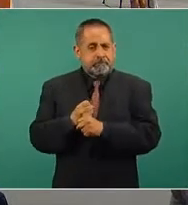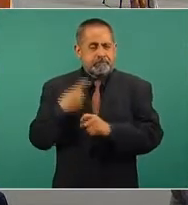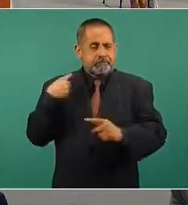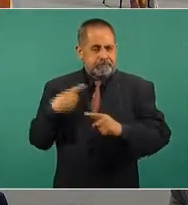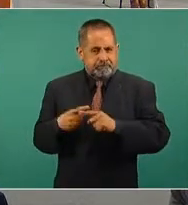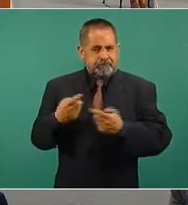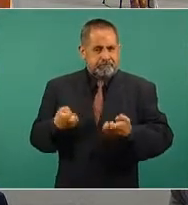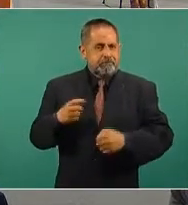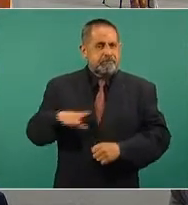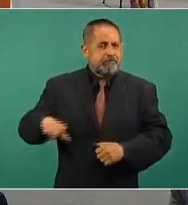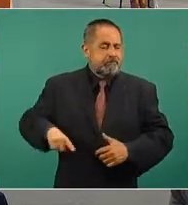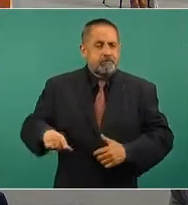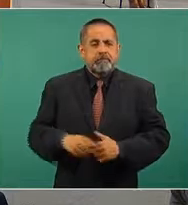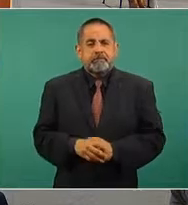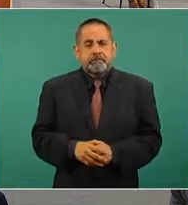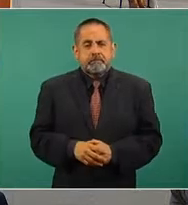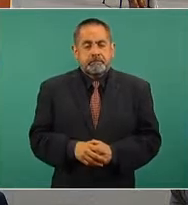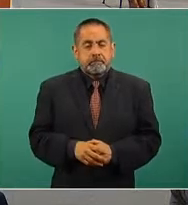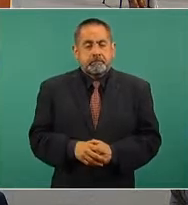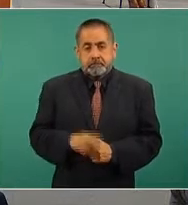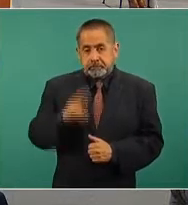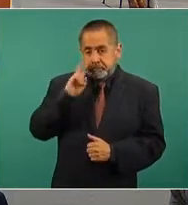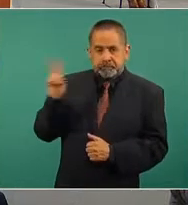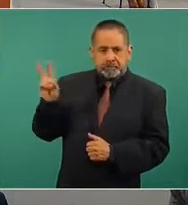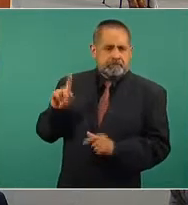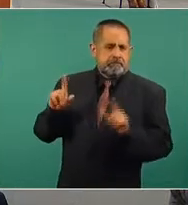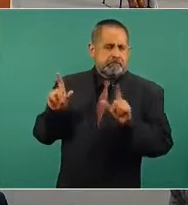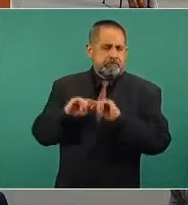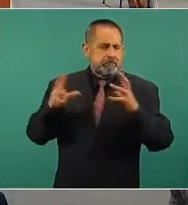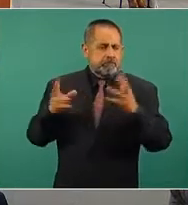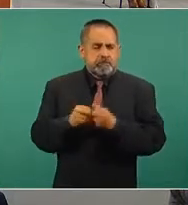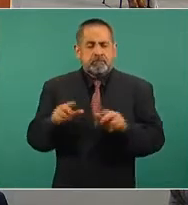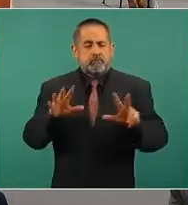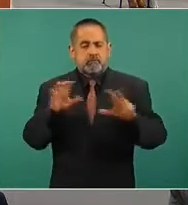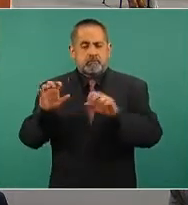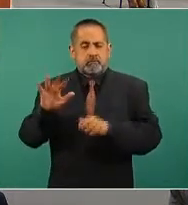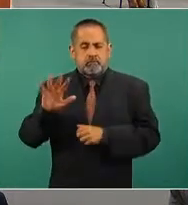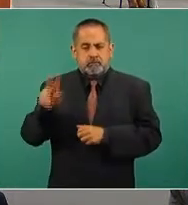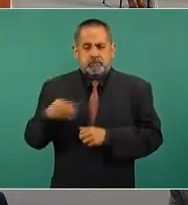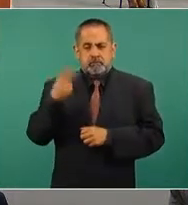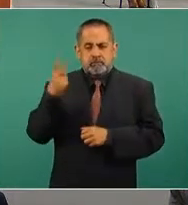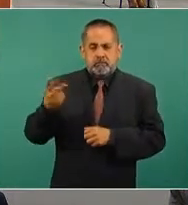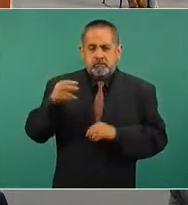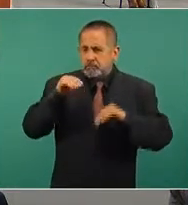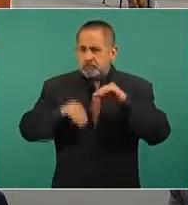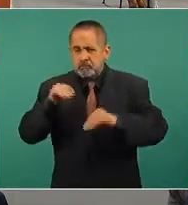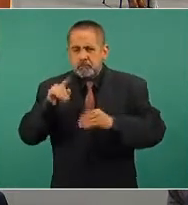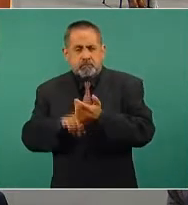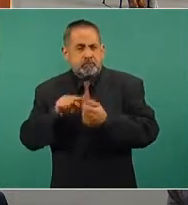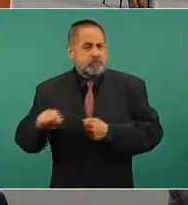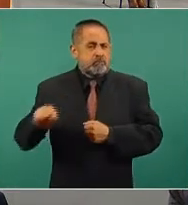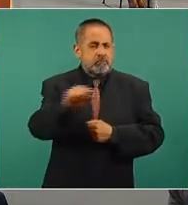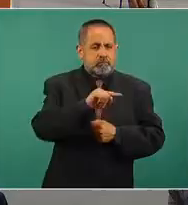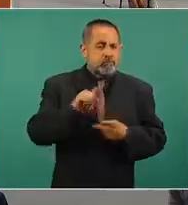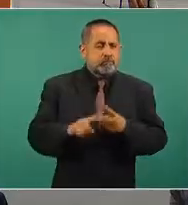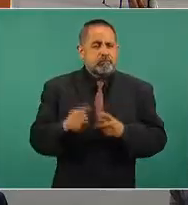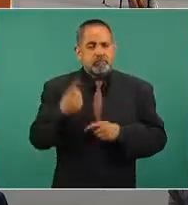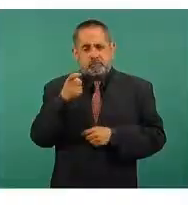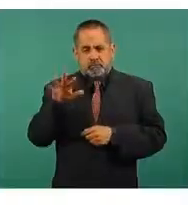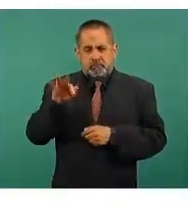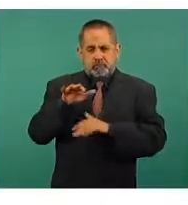administración. Siguiente lámina, este es un resumen muy general: 852 obras en total, 140 en